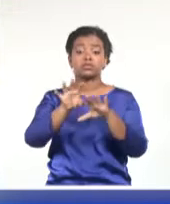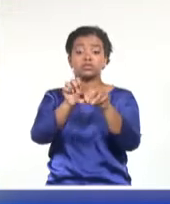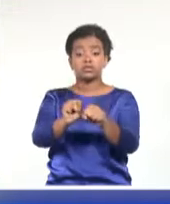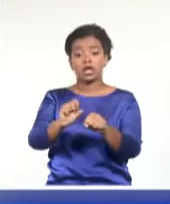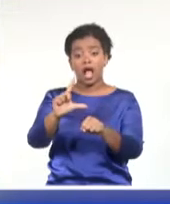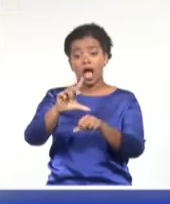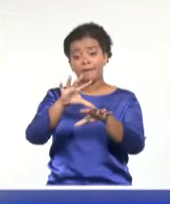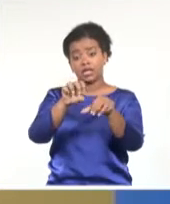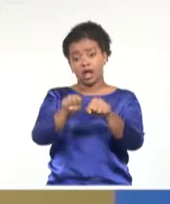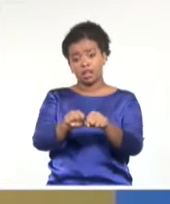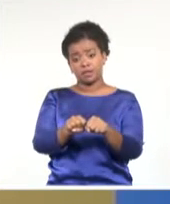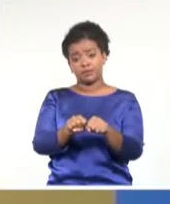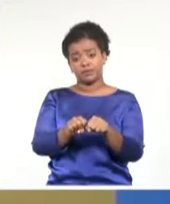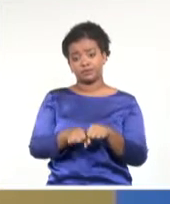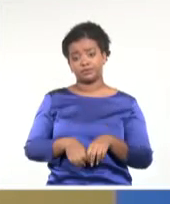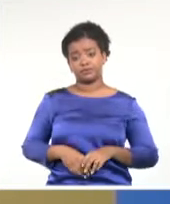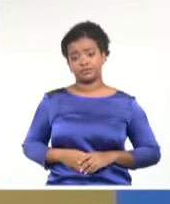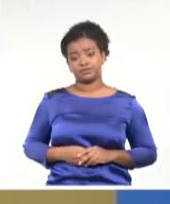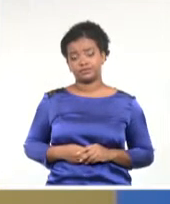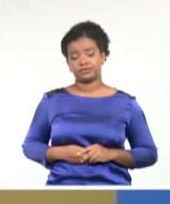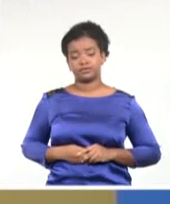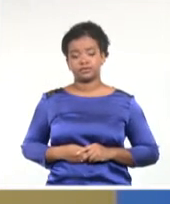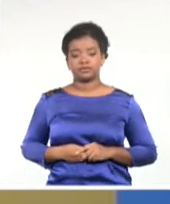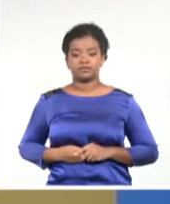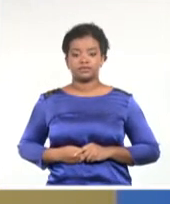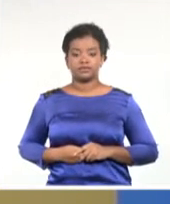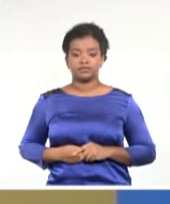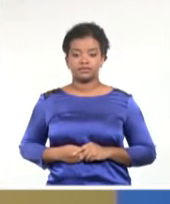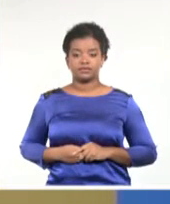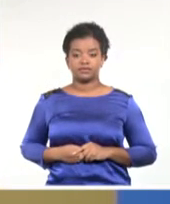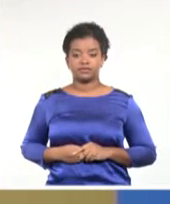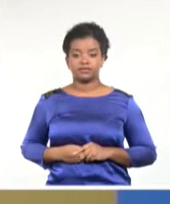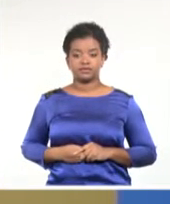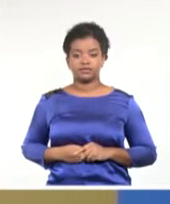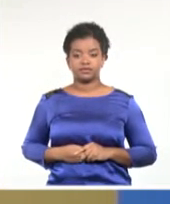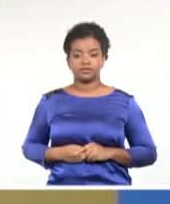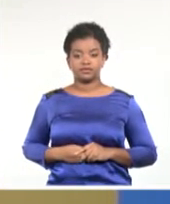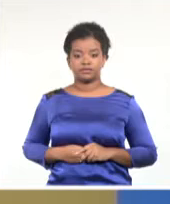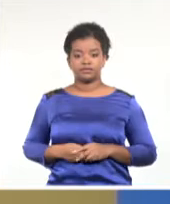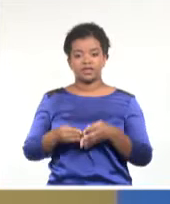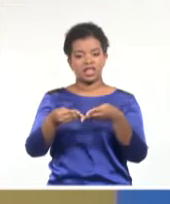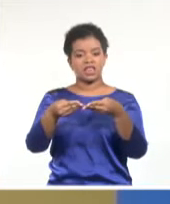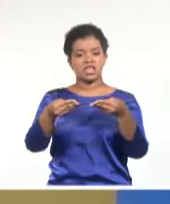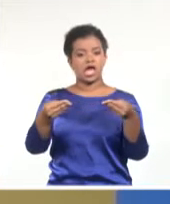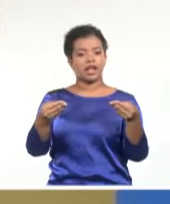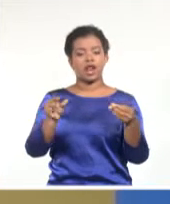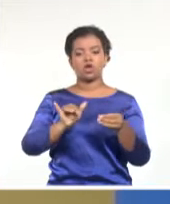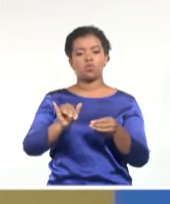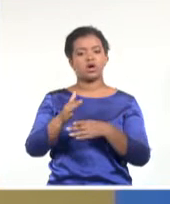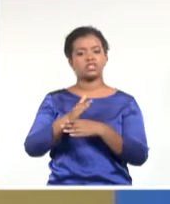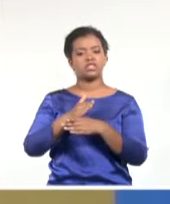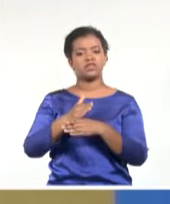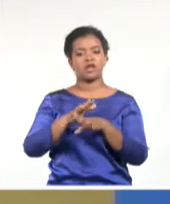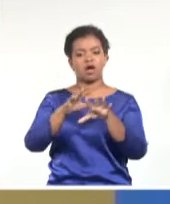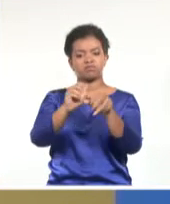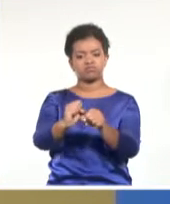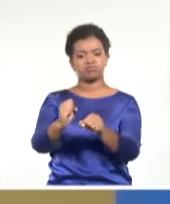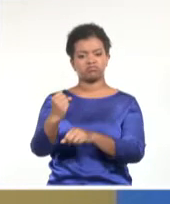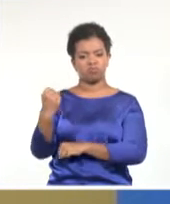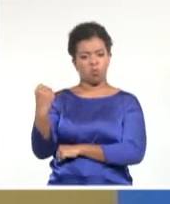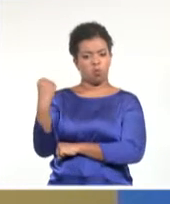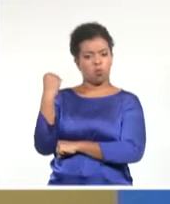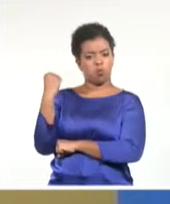y depredador. Se ha hecho de la tierra un símbolo de poder, como antaño el